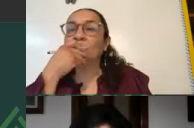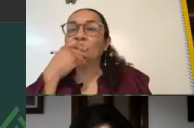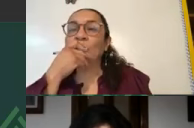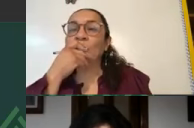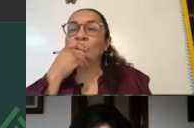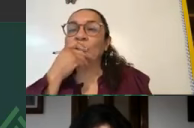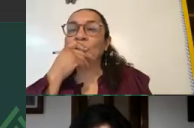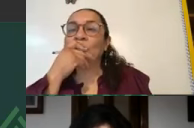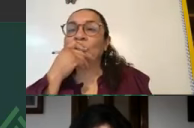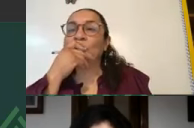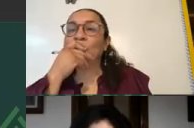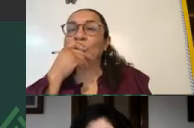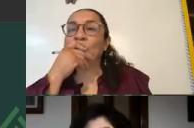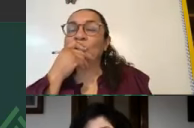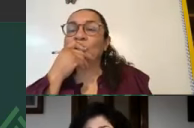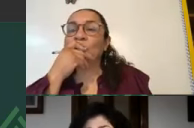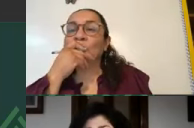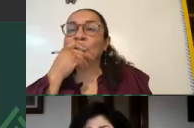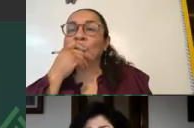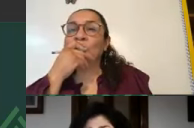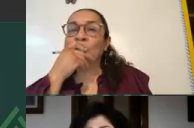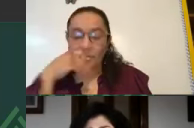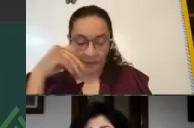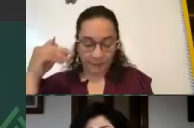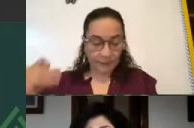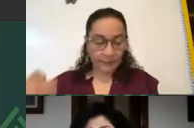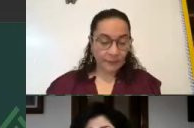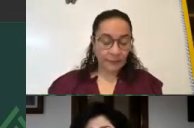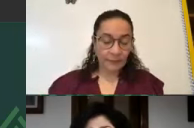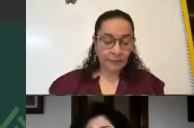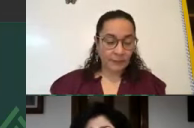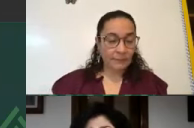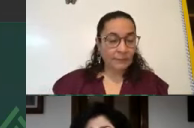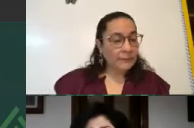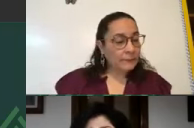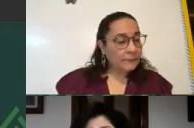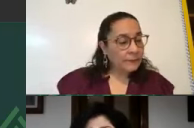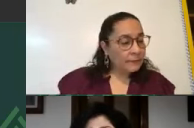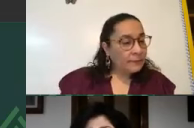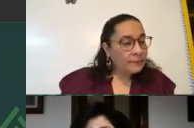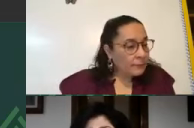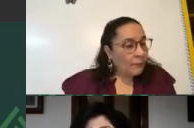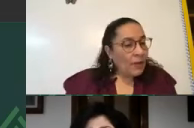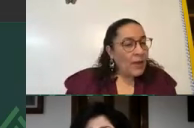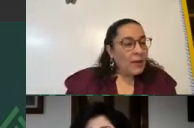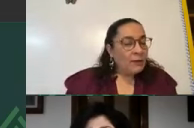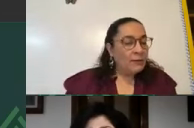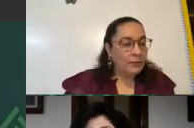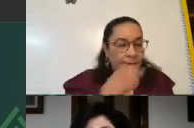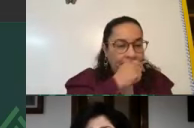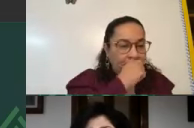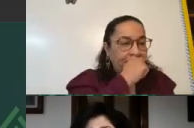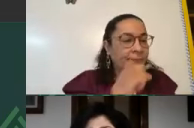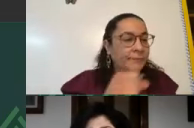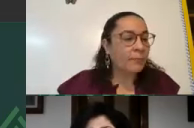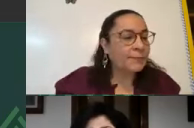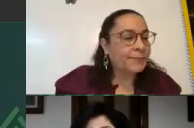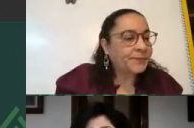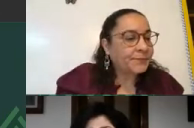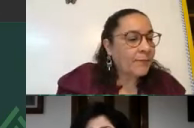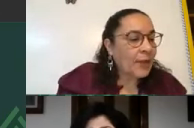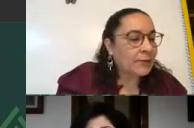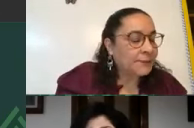efectos a partir del 2016 a aquellos usuarios de uso doméstico o uso doméstico y no doméstico